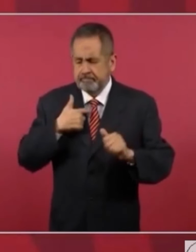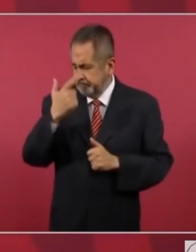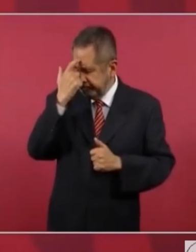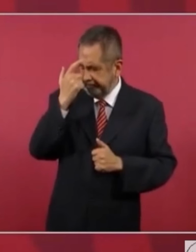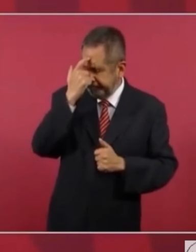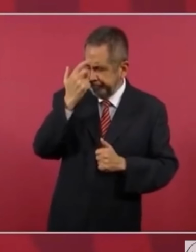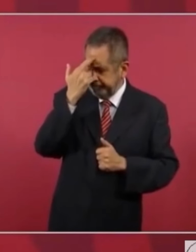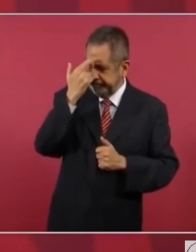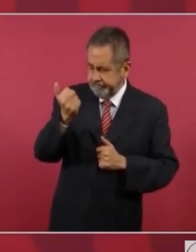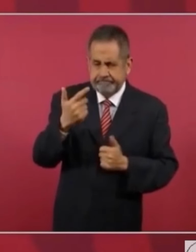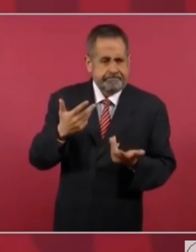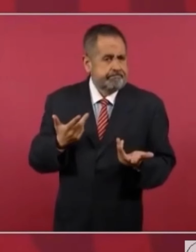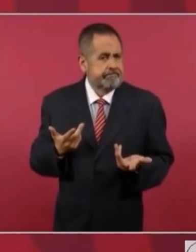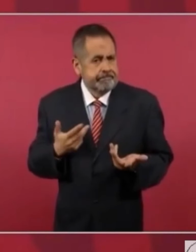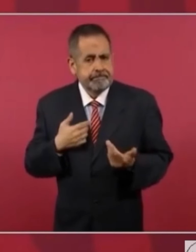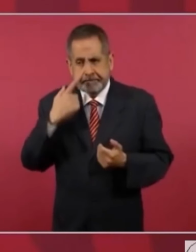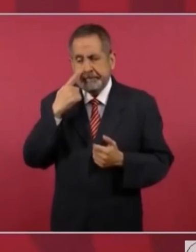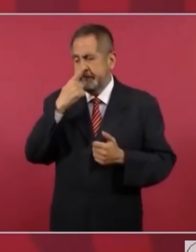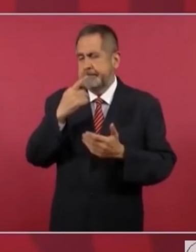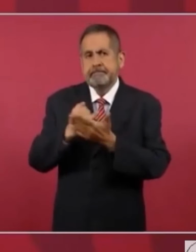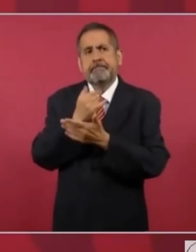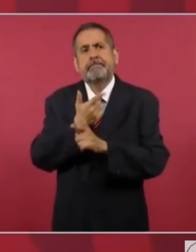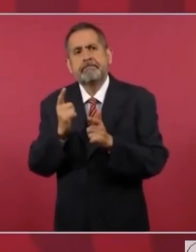racional, democrática,